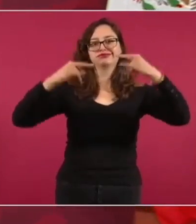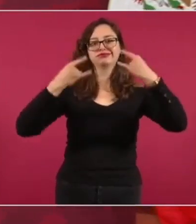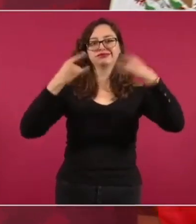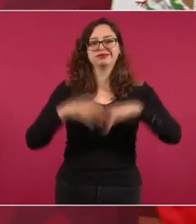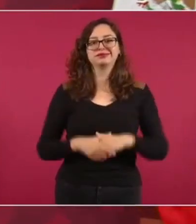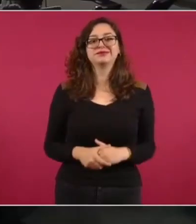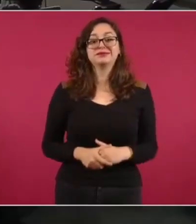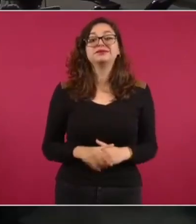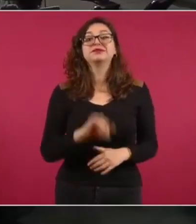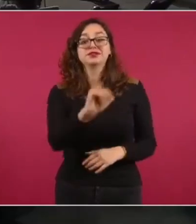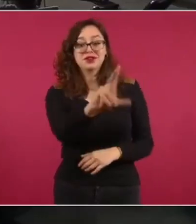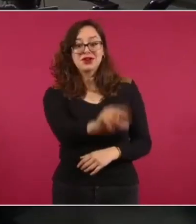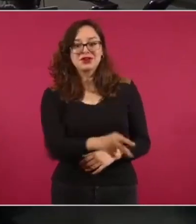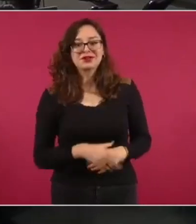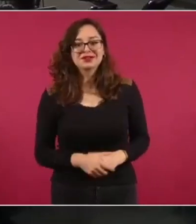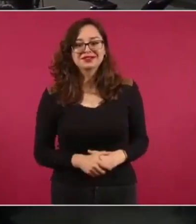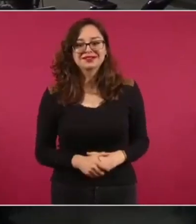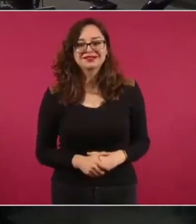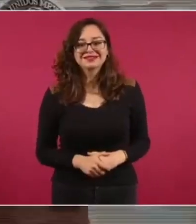¿No es así?